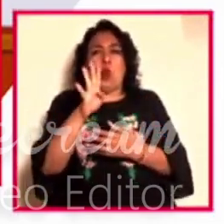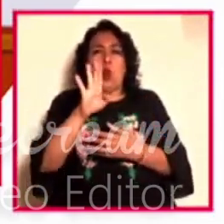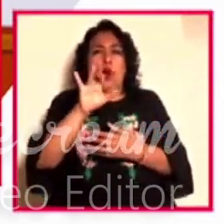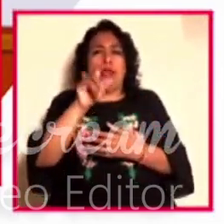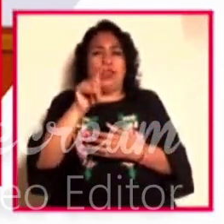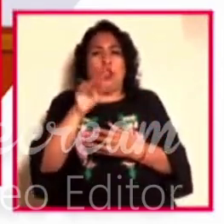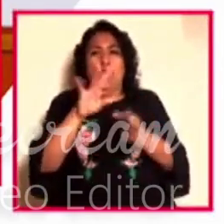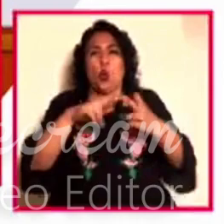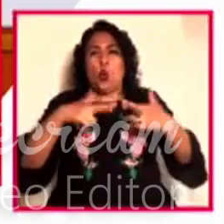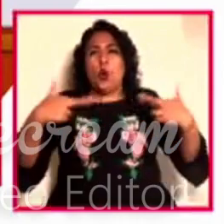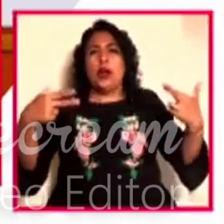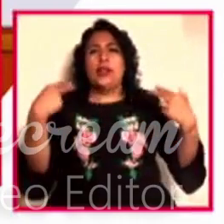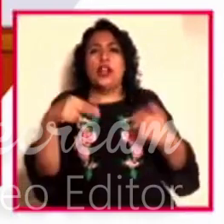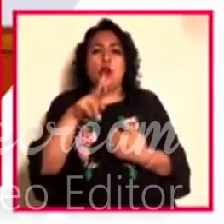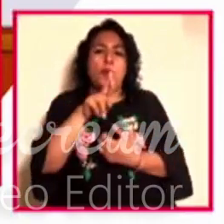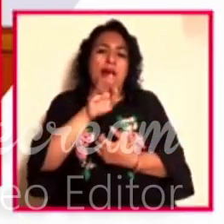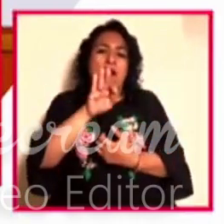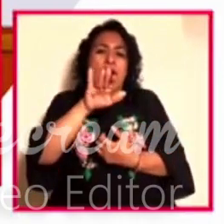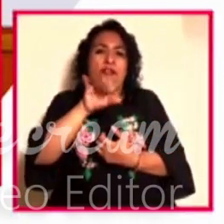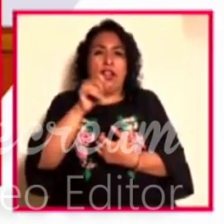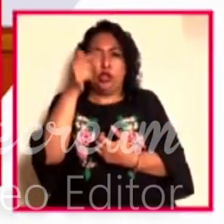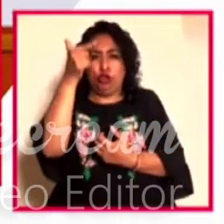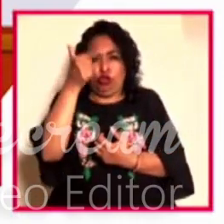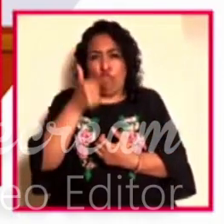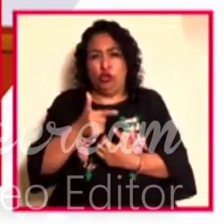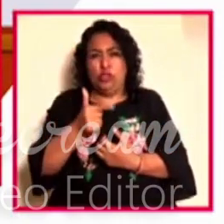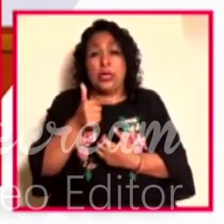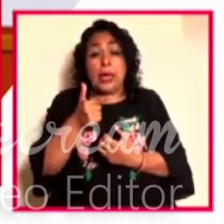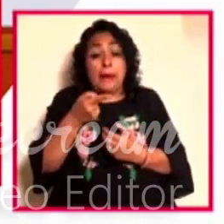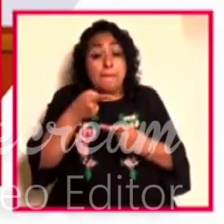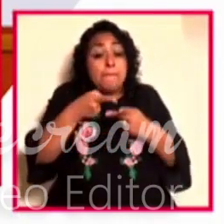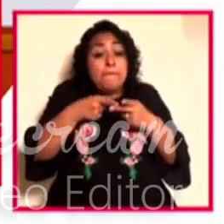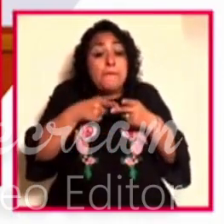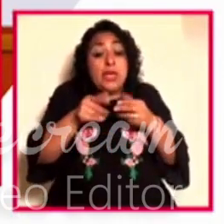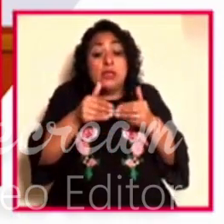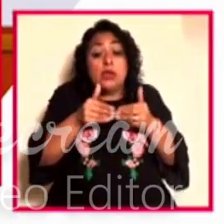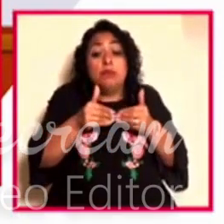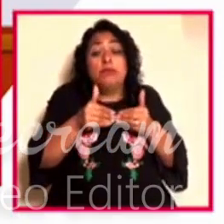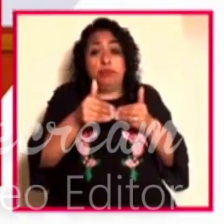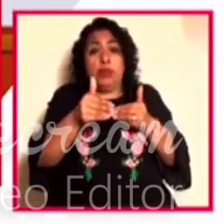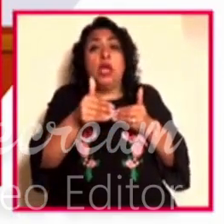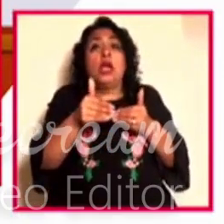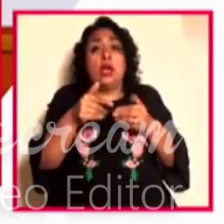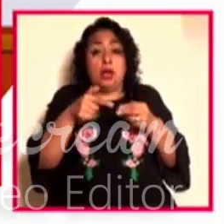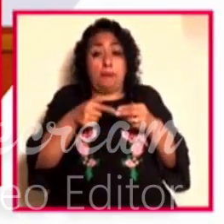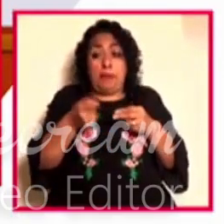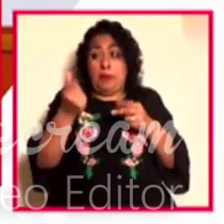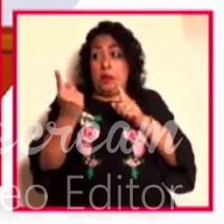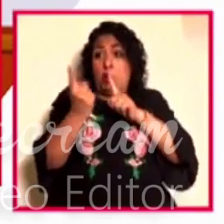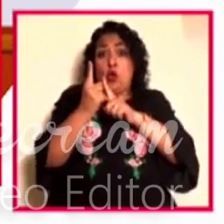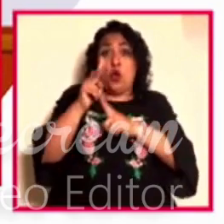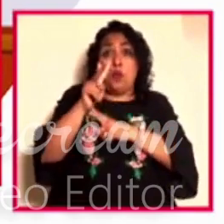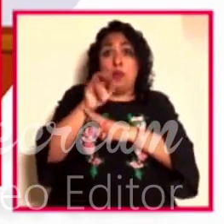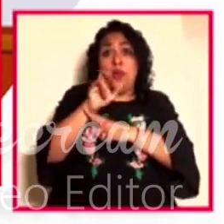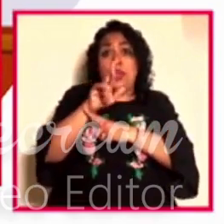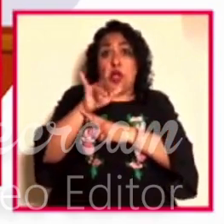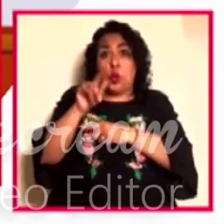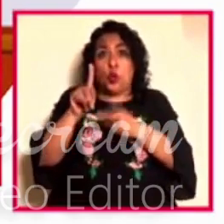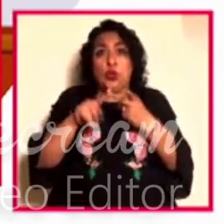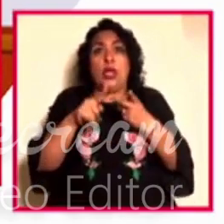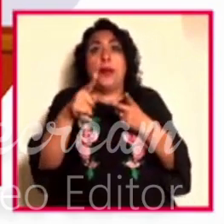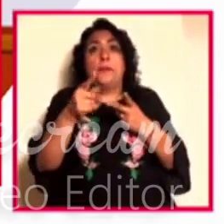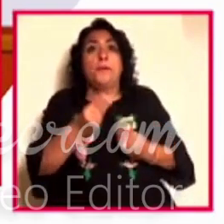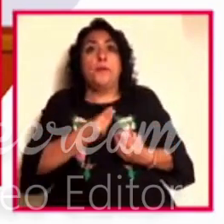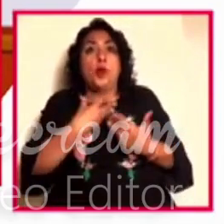Reflejos de la Noche. El punto de partida fue toparme con Villaurrutia, toparme con un poema que se